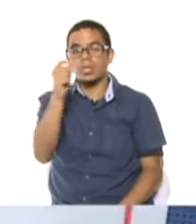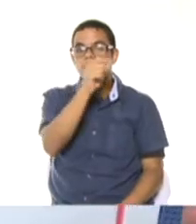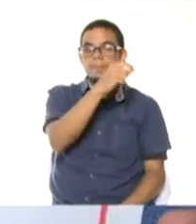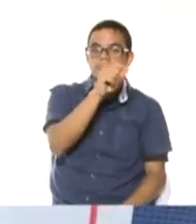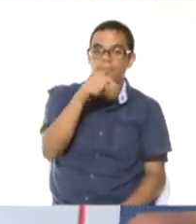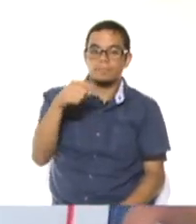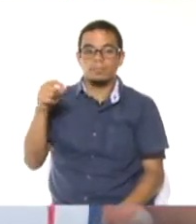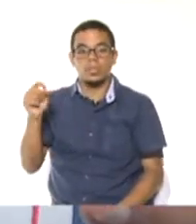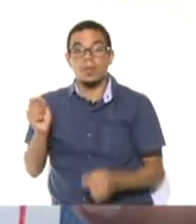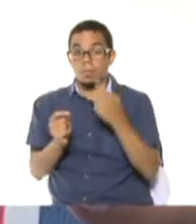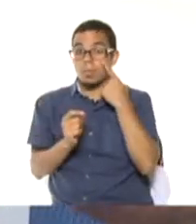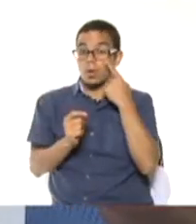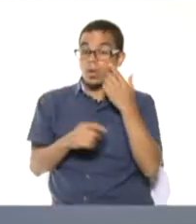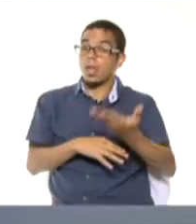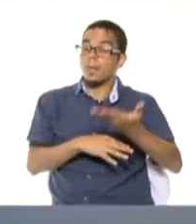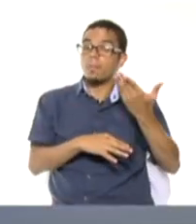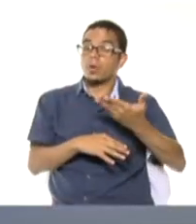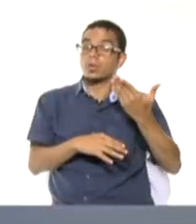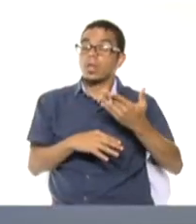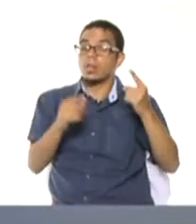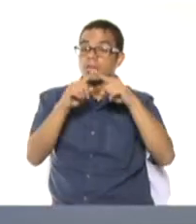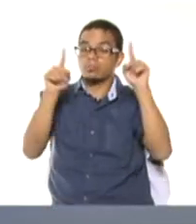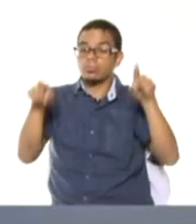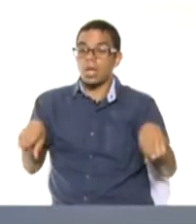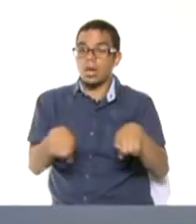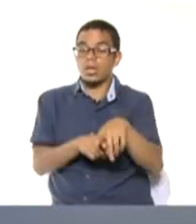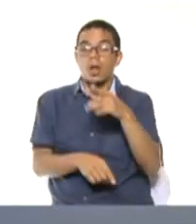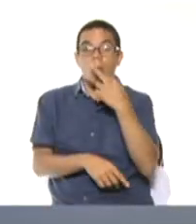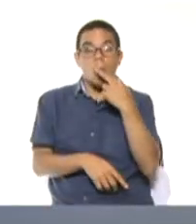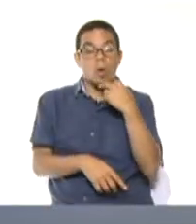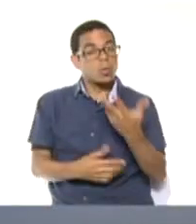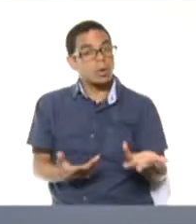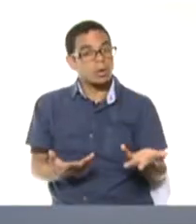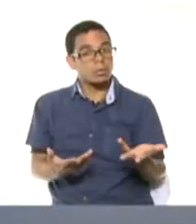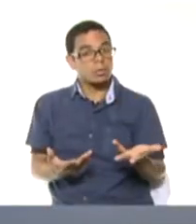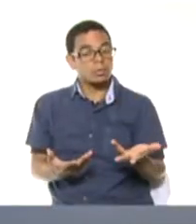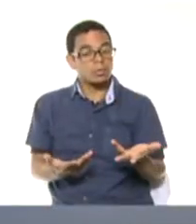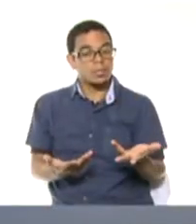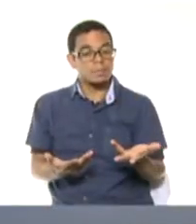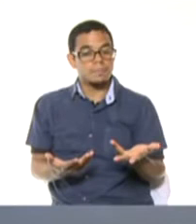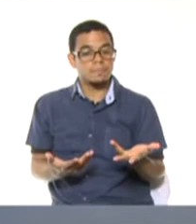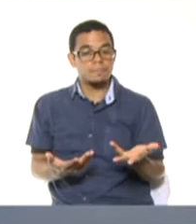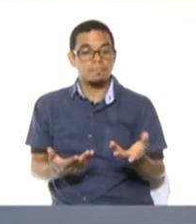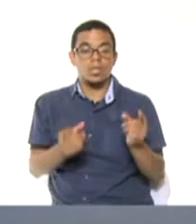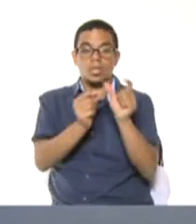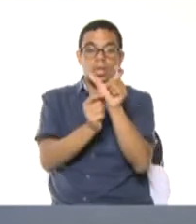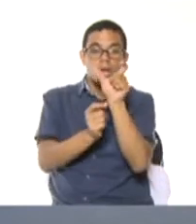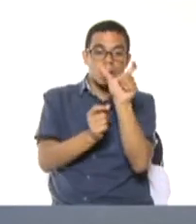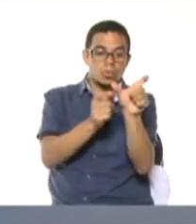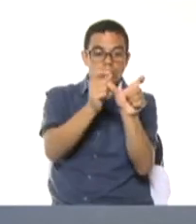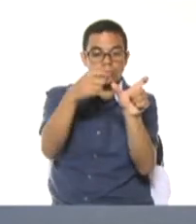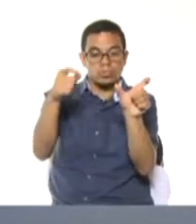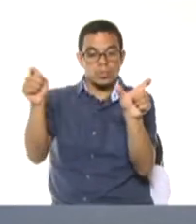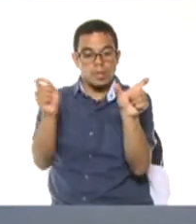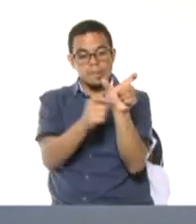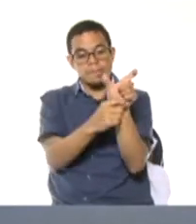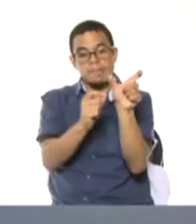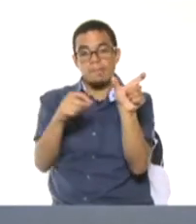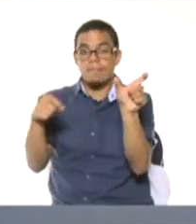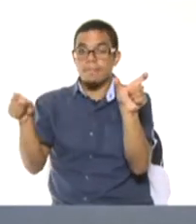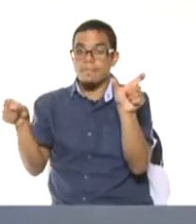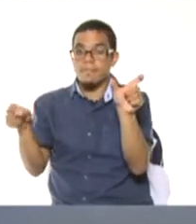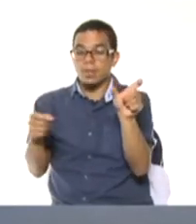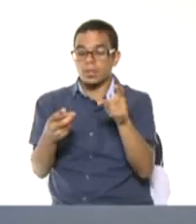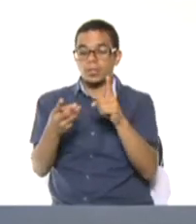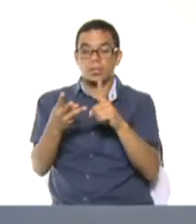lado. ¿Vieron qué importante es el uso del margen? Tenemos el uso del margen, el uso de la sangría, el uso de una